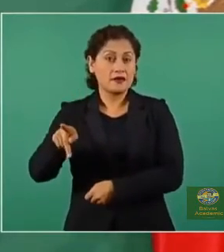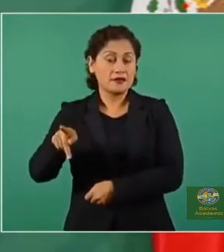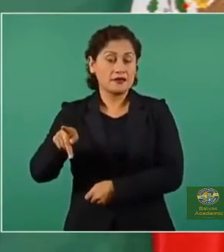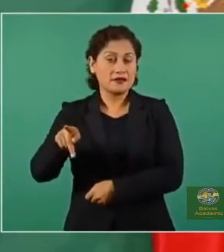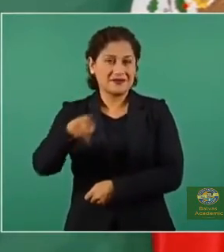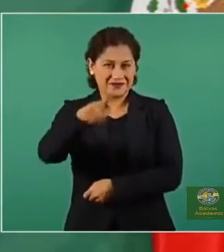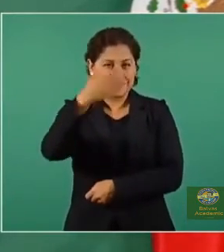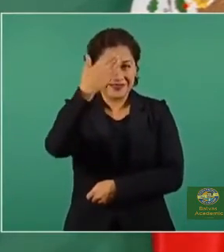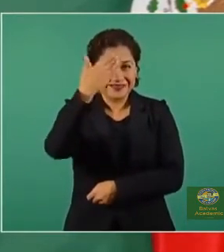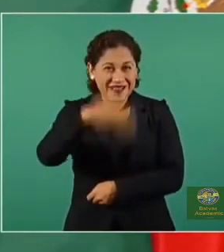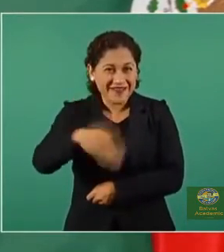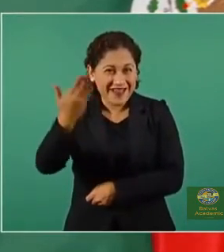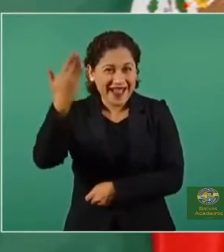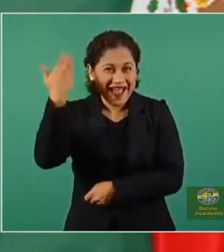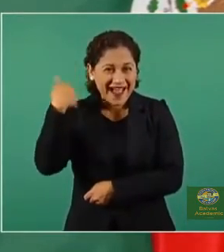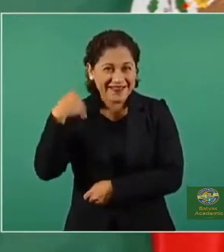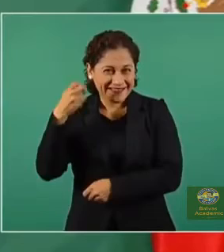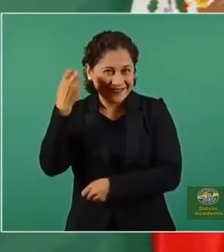¿Se acuerdan de esos cables